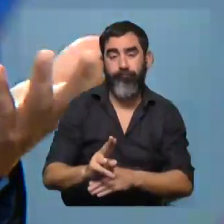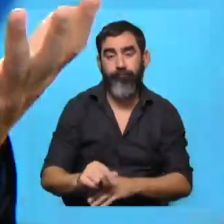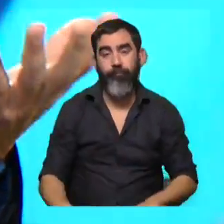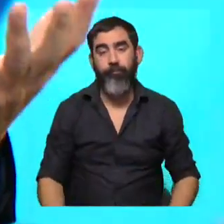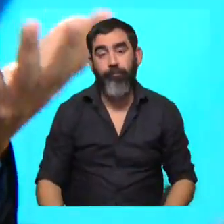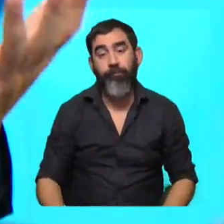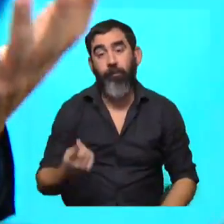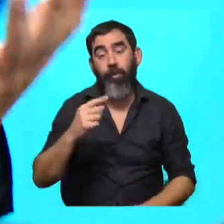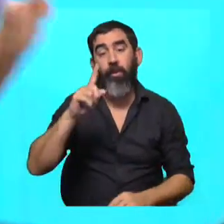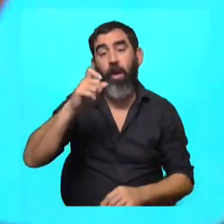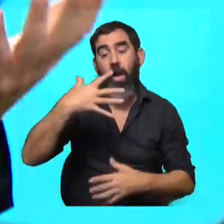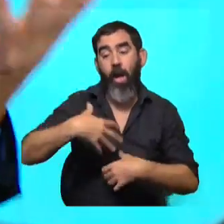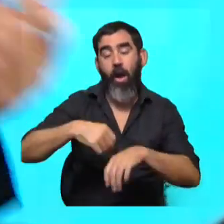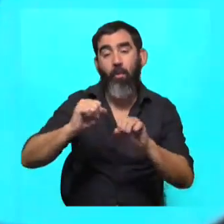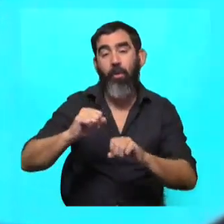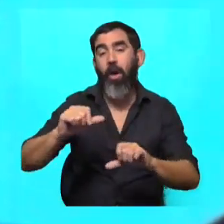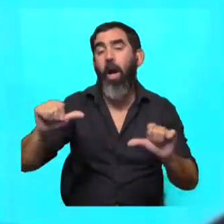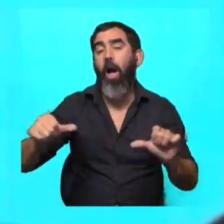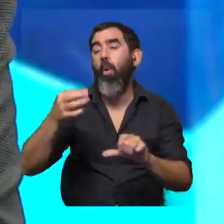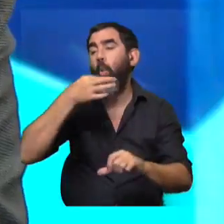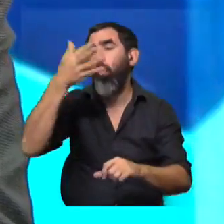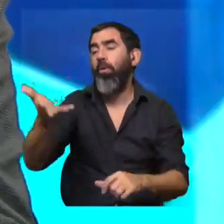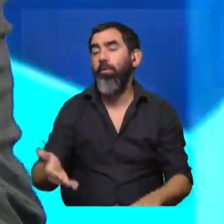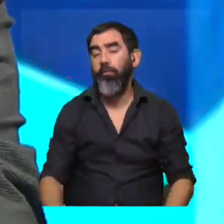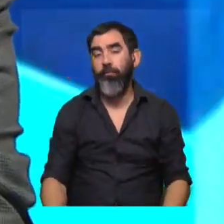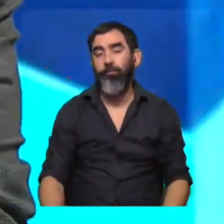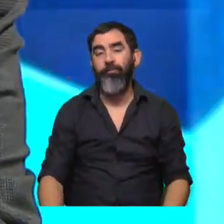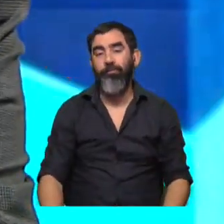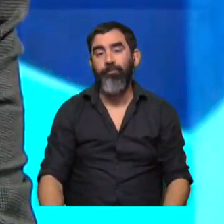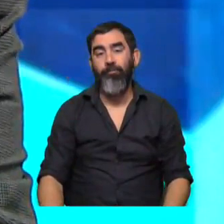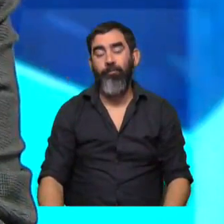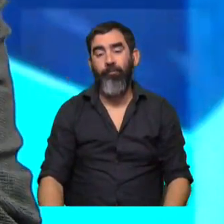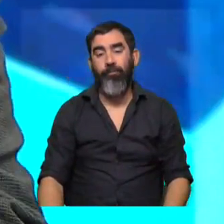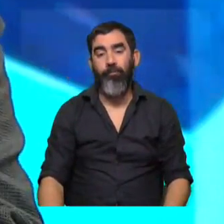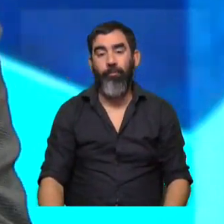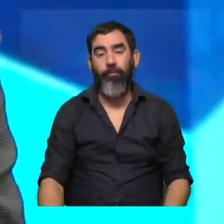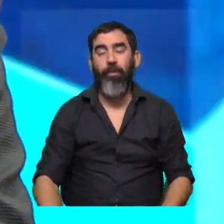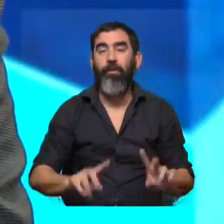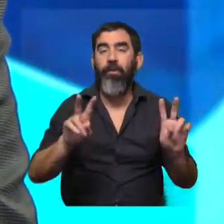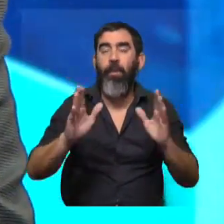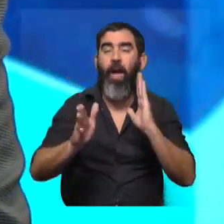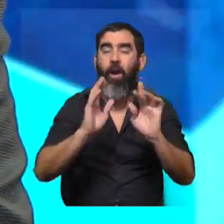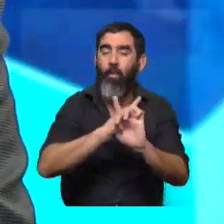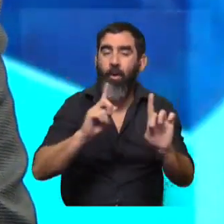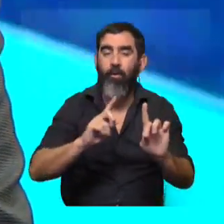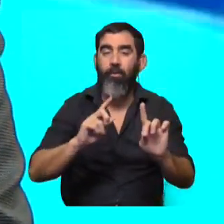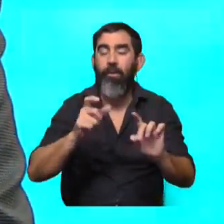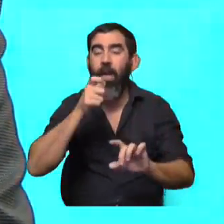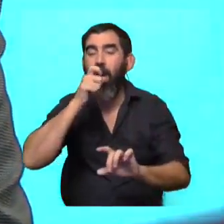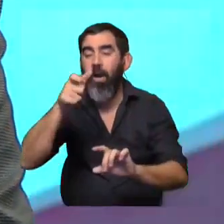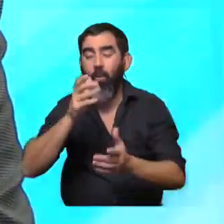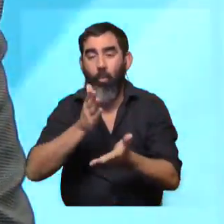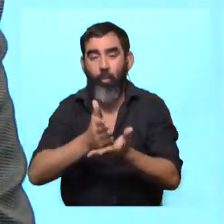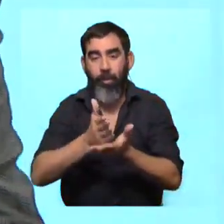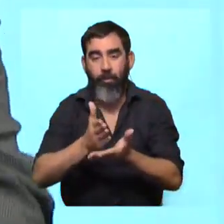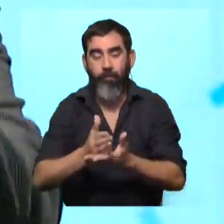sin embargo, si encuentro agua, hago con eso lo que se me da la gana. Ahí entramos más que en el derecho, en los fundamentos del